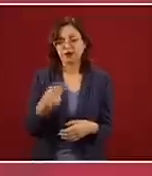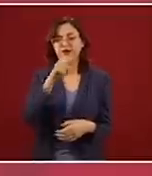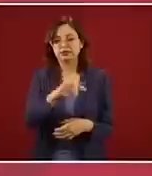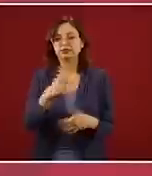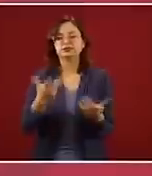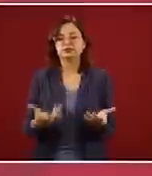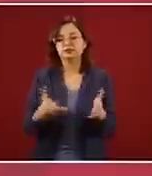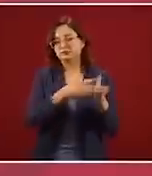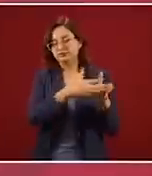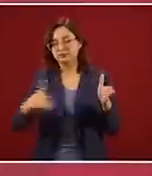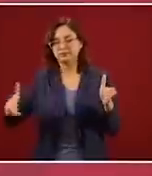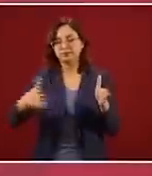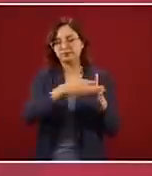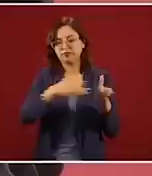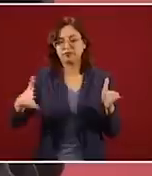que está en ese proceso.